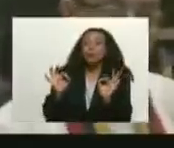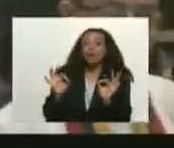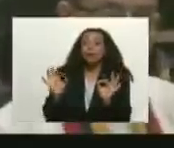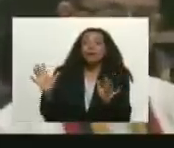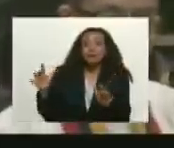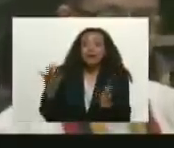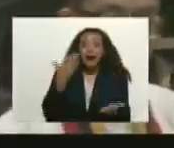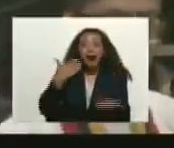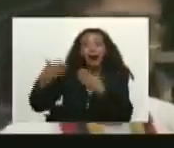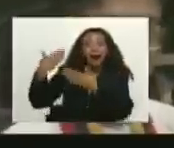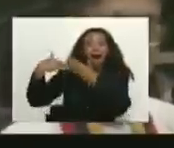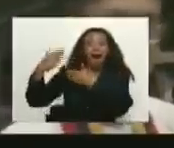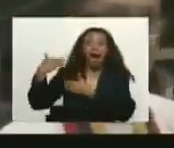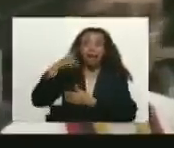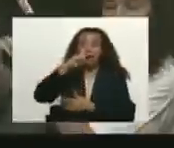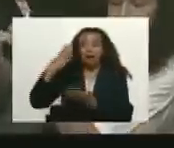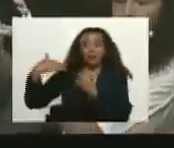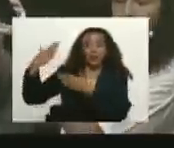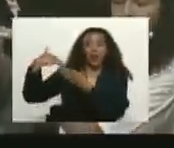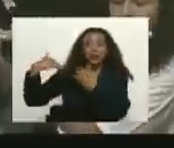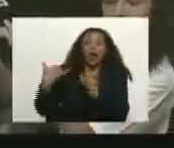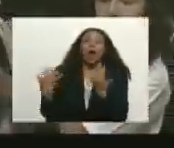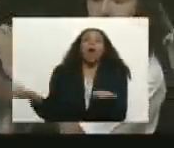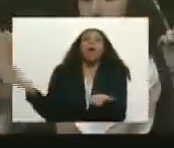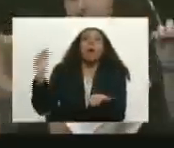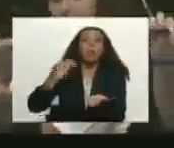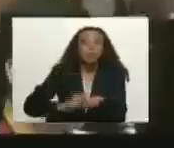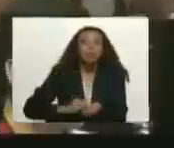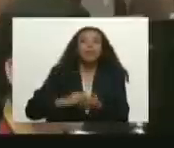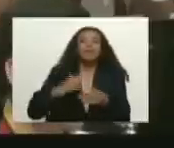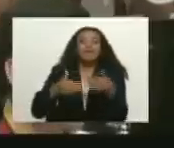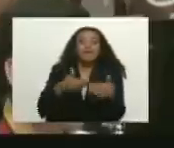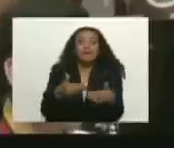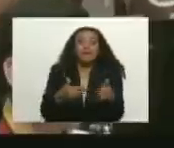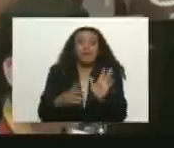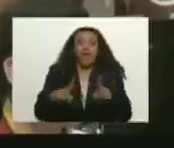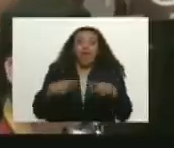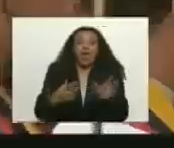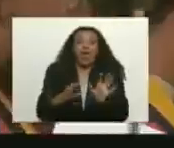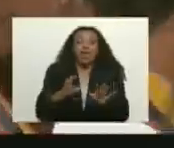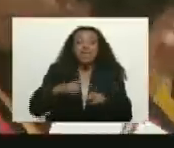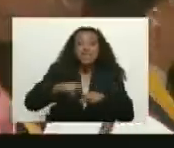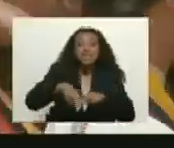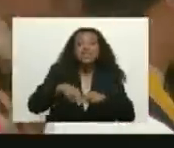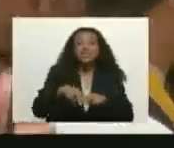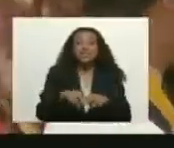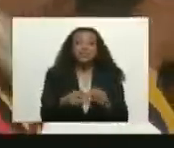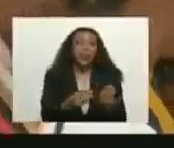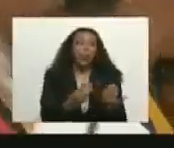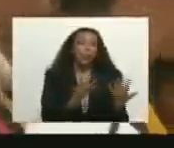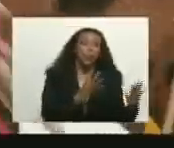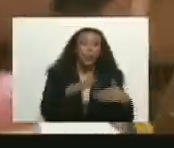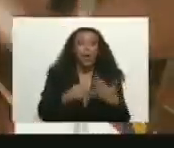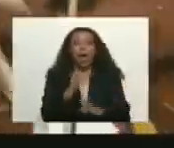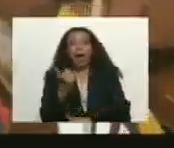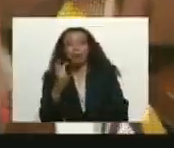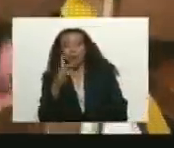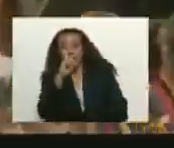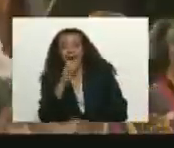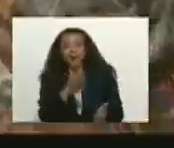tocado la orquesta Simón Bolívar años atrás. Ahora volvemos, pero con esta nueva generación de niños que impresionó al